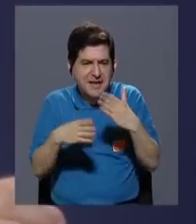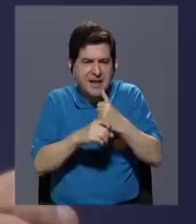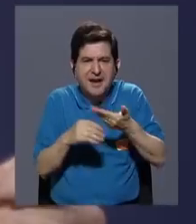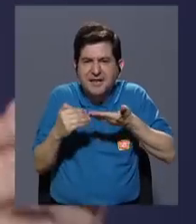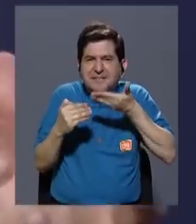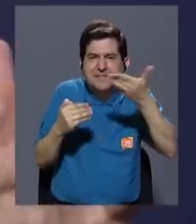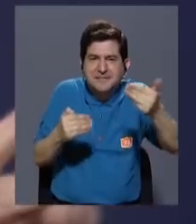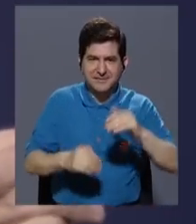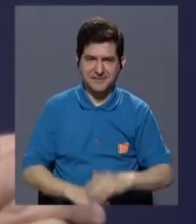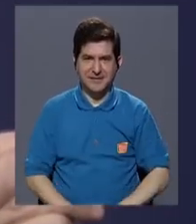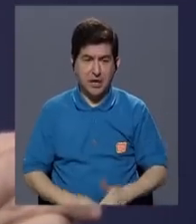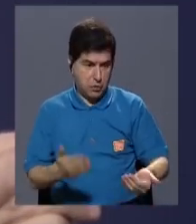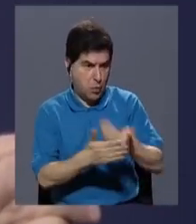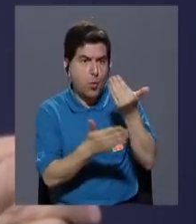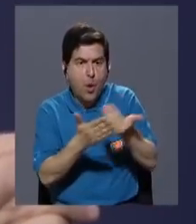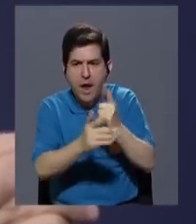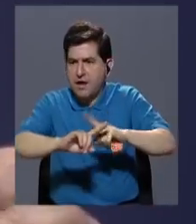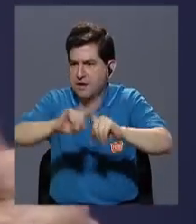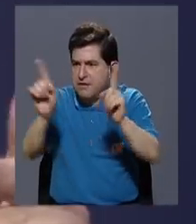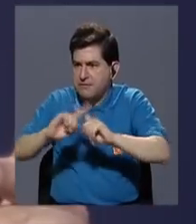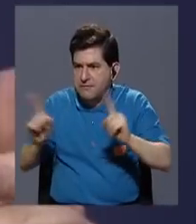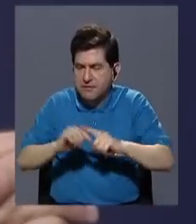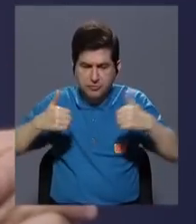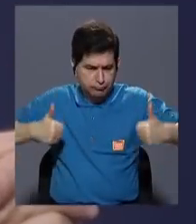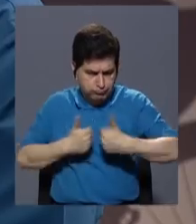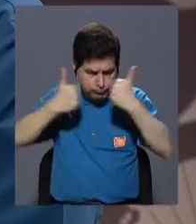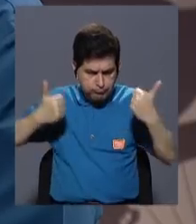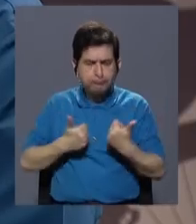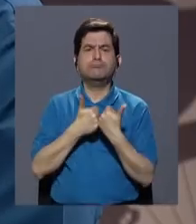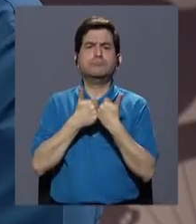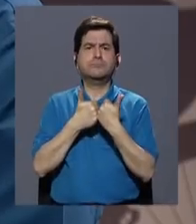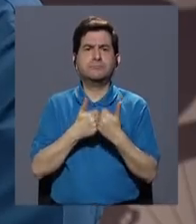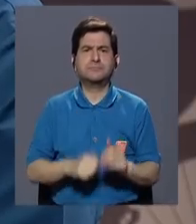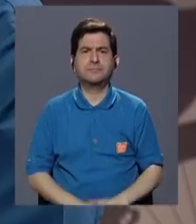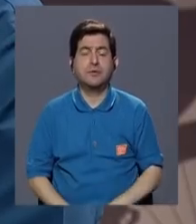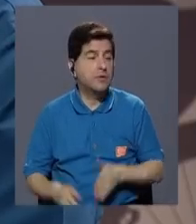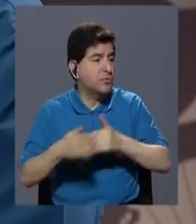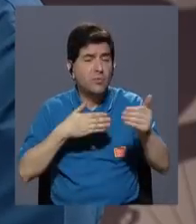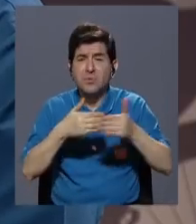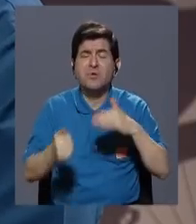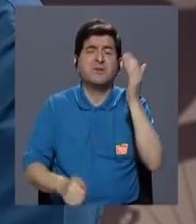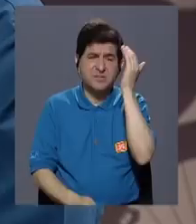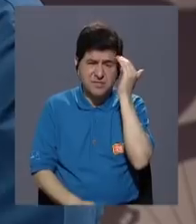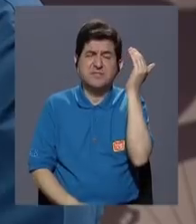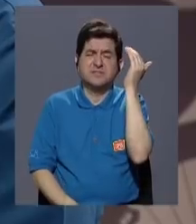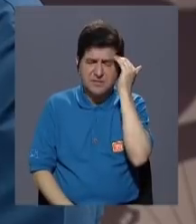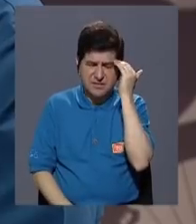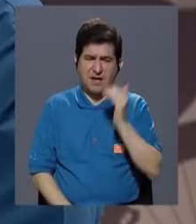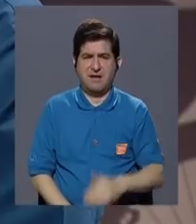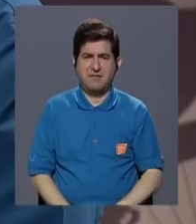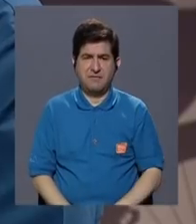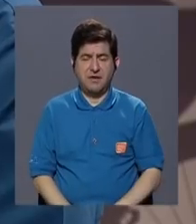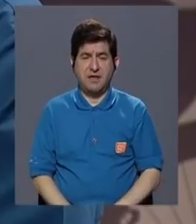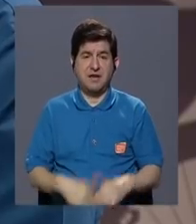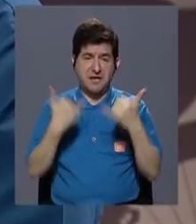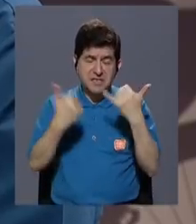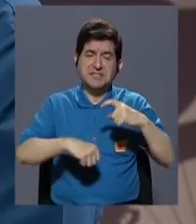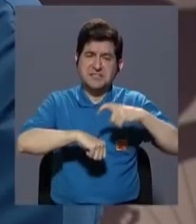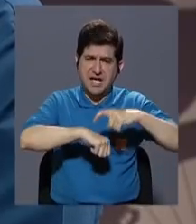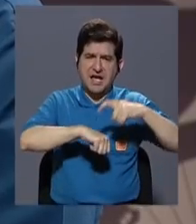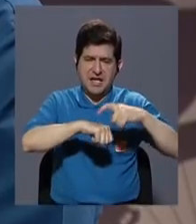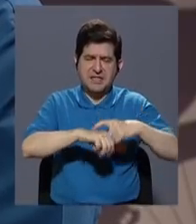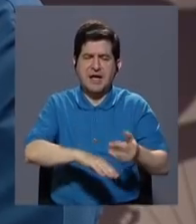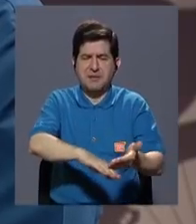cosas nuevas diferentes de enfrentar retos de que aunque son conscientes de que están en una etapa